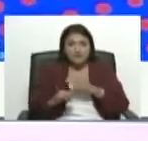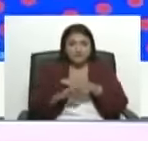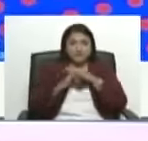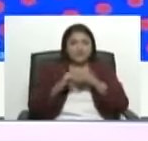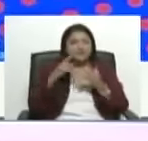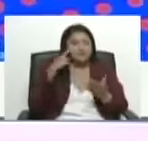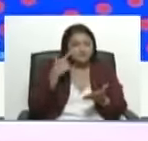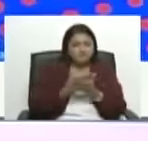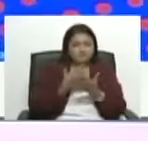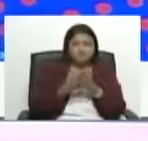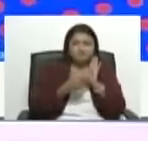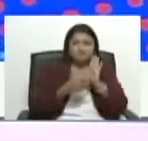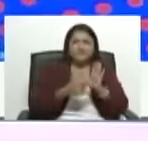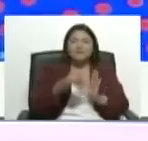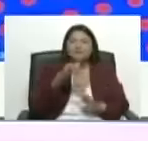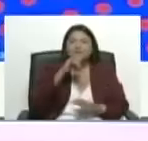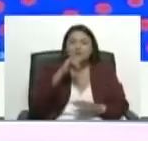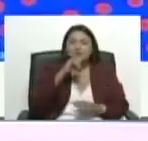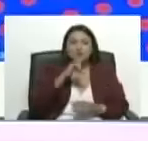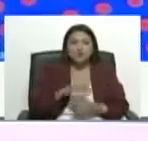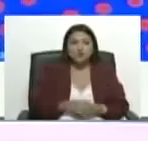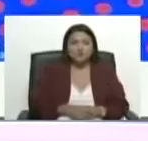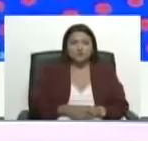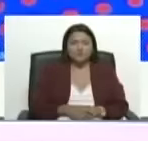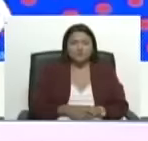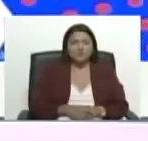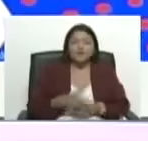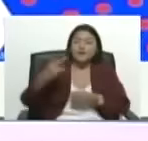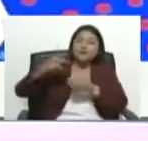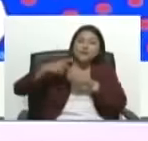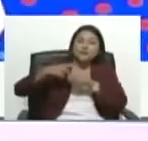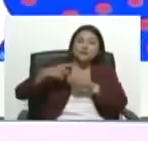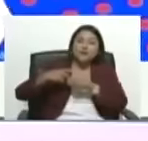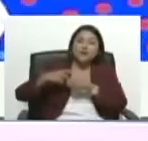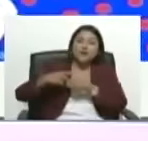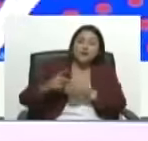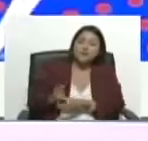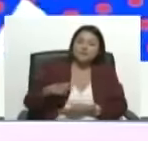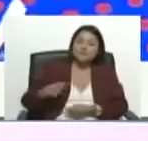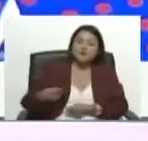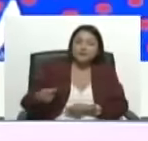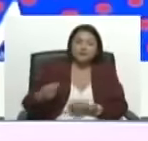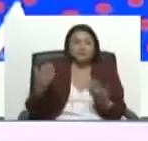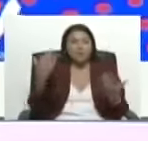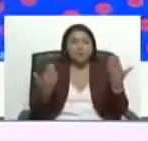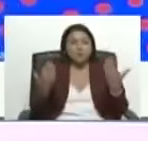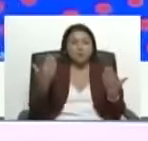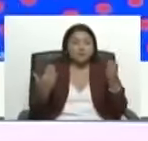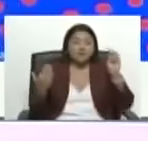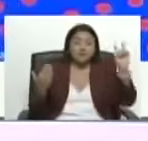Y tiene que ver con el régimen fiscal petrolero comparado entre Guyana y Venezuela. Miren,